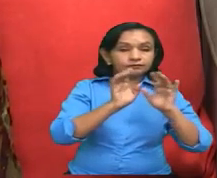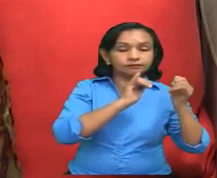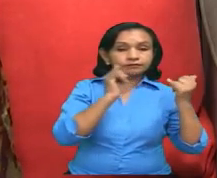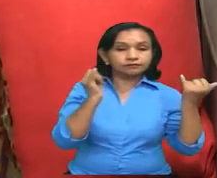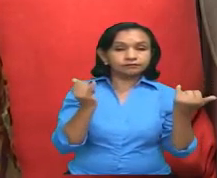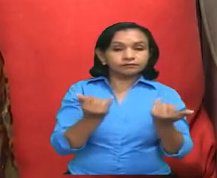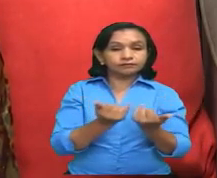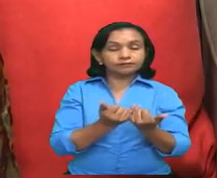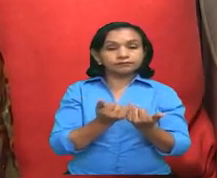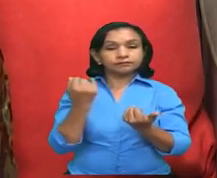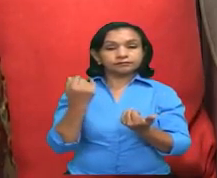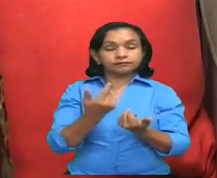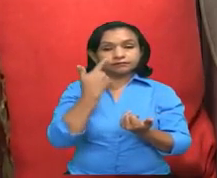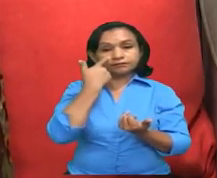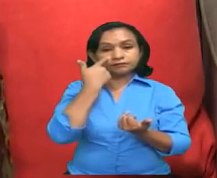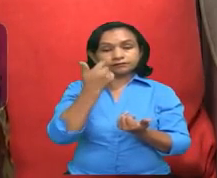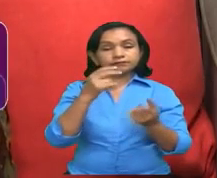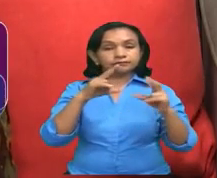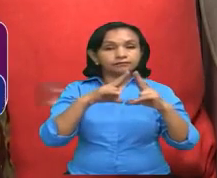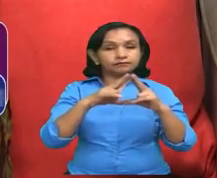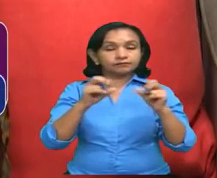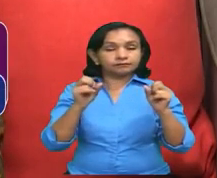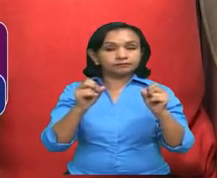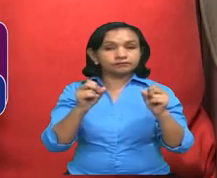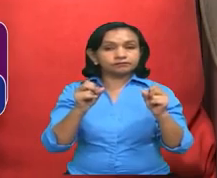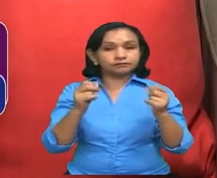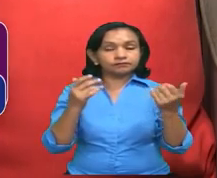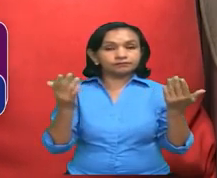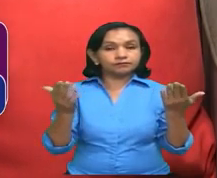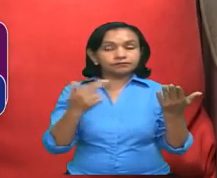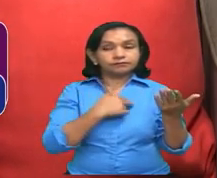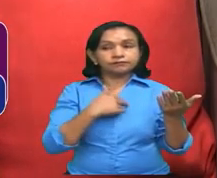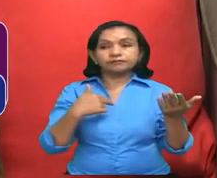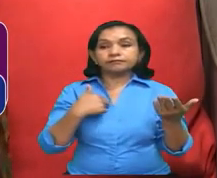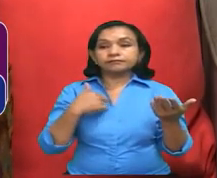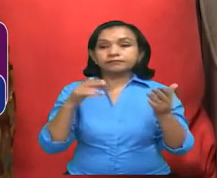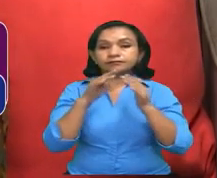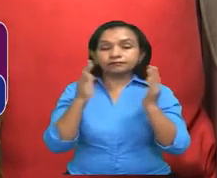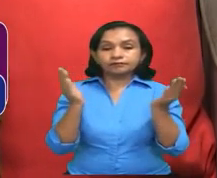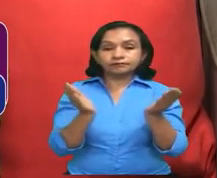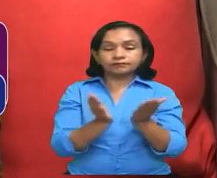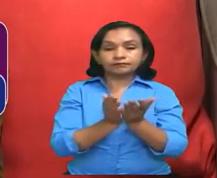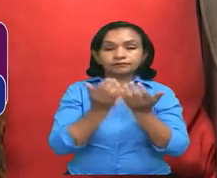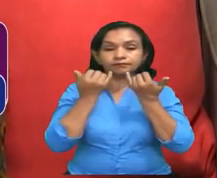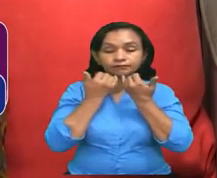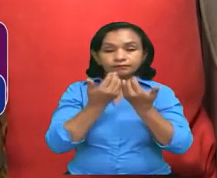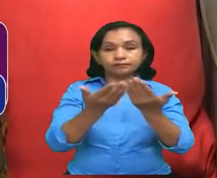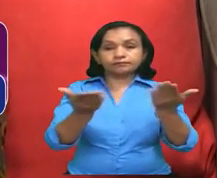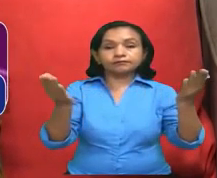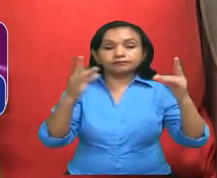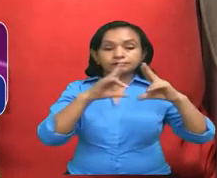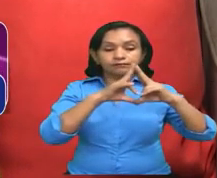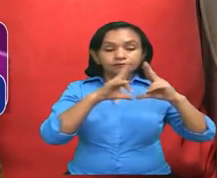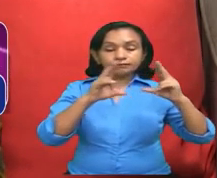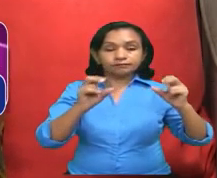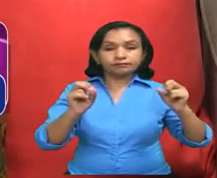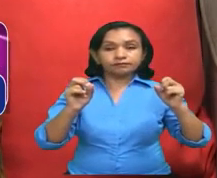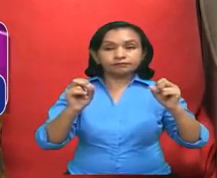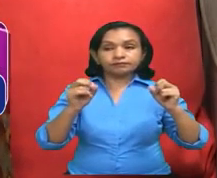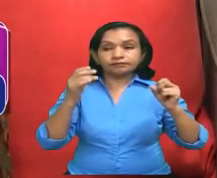de 64 empresas mayoristas de turismo de diferentes países del mundo, además de